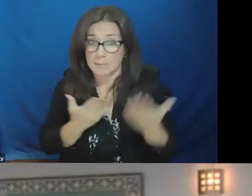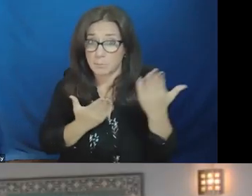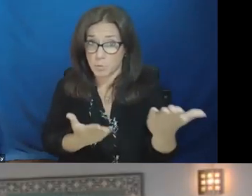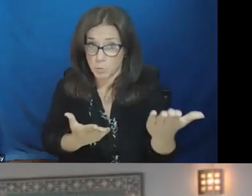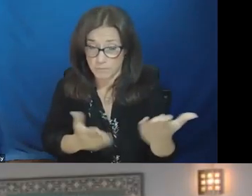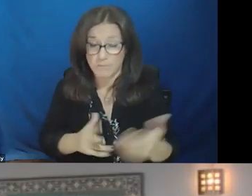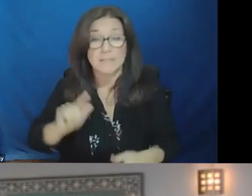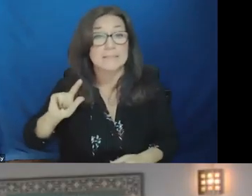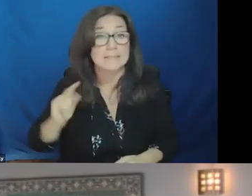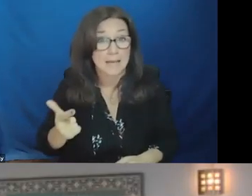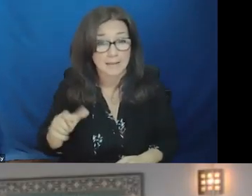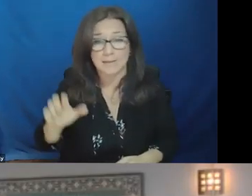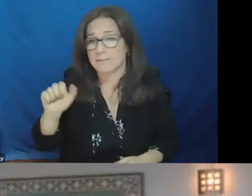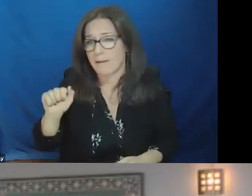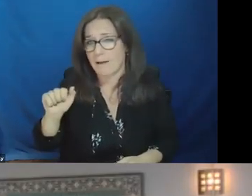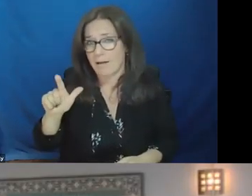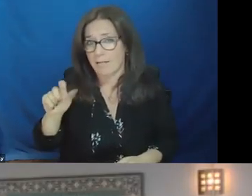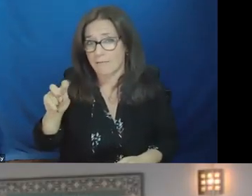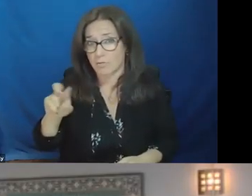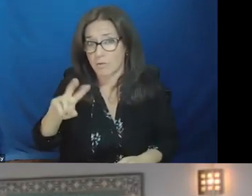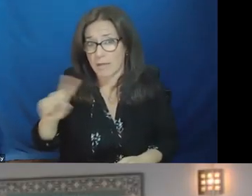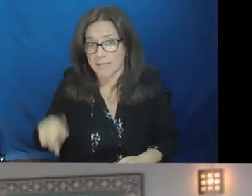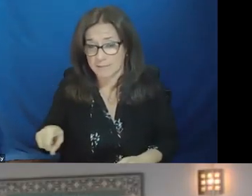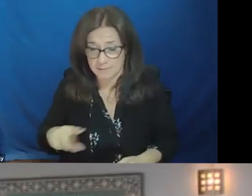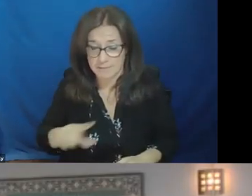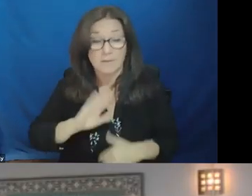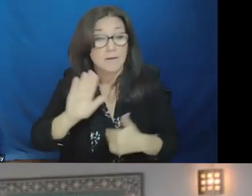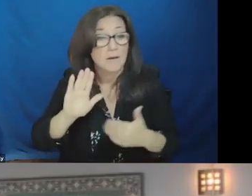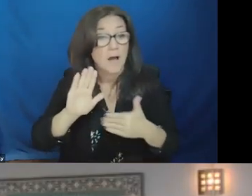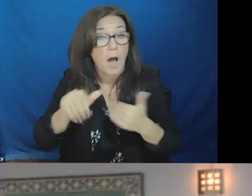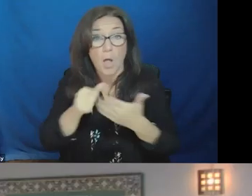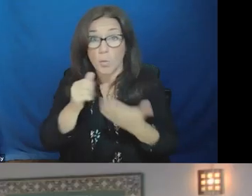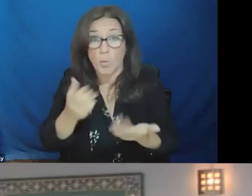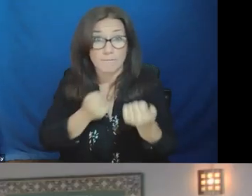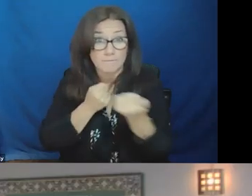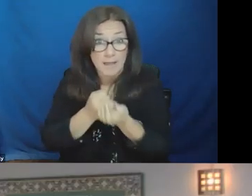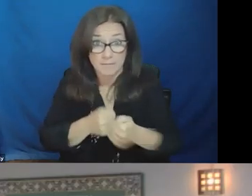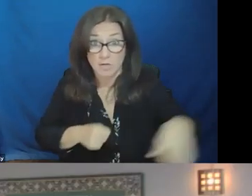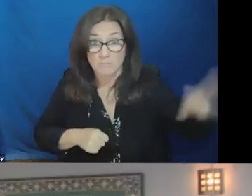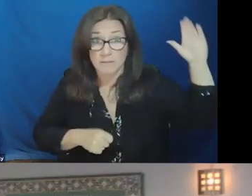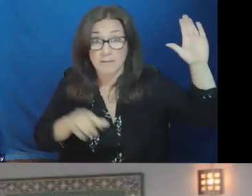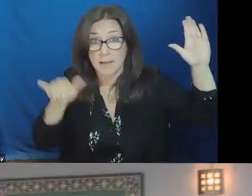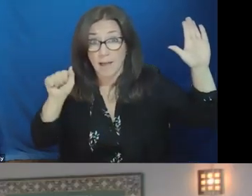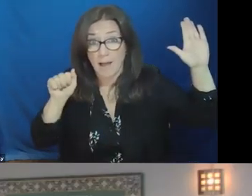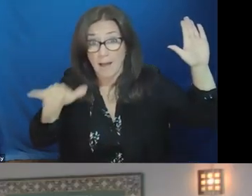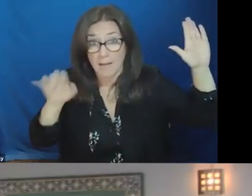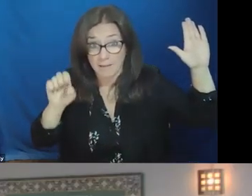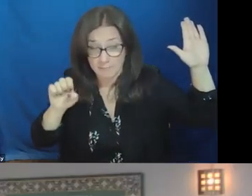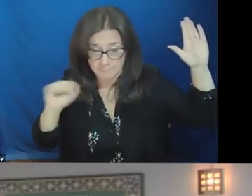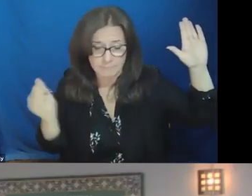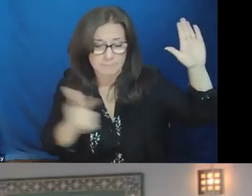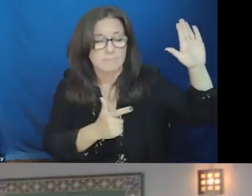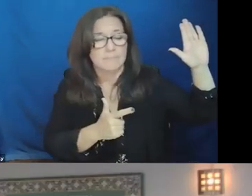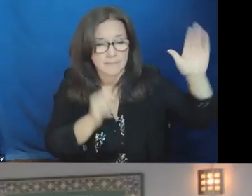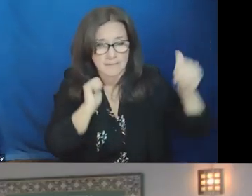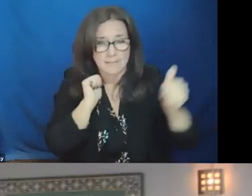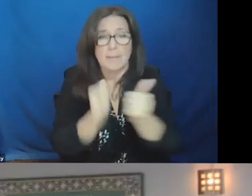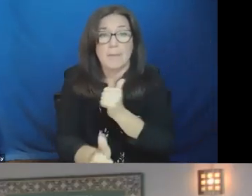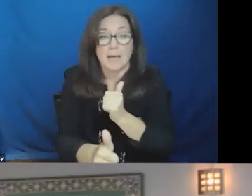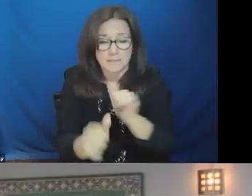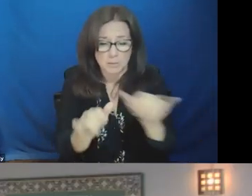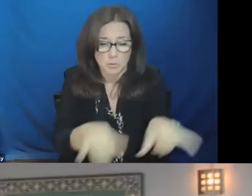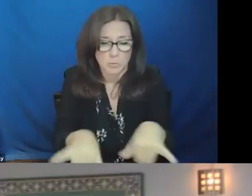artículo entonces señora que vas hacia la emoción secundado por la señor álvarez todos en